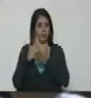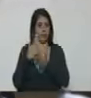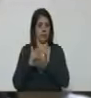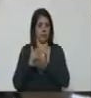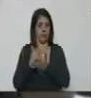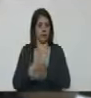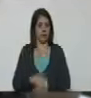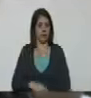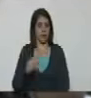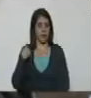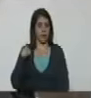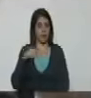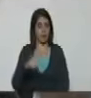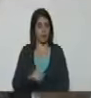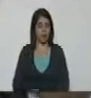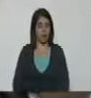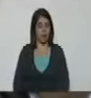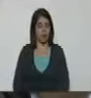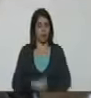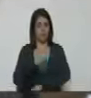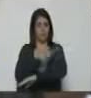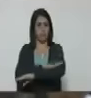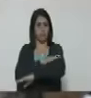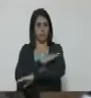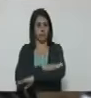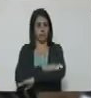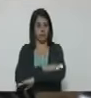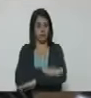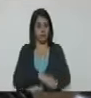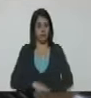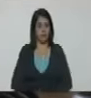ha tenido una actitud de